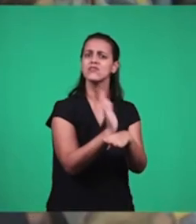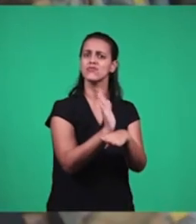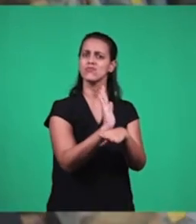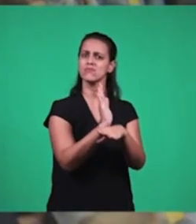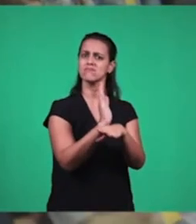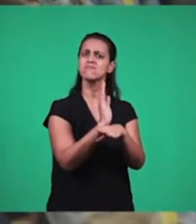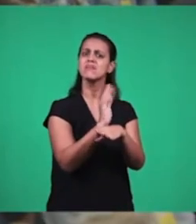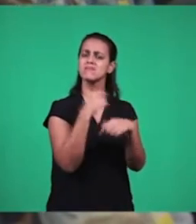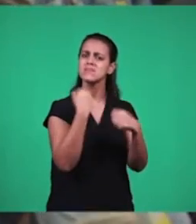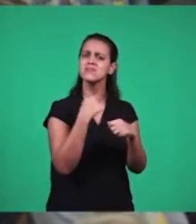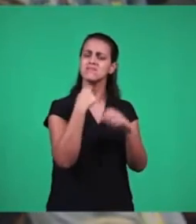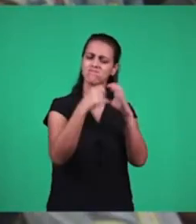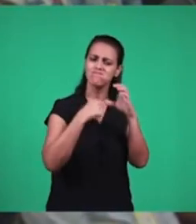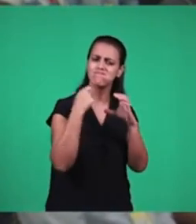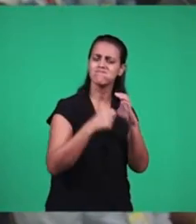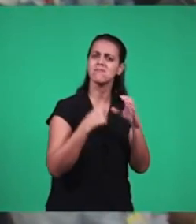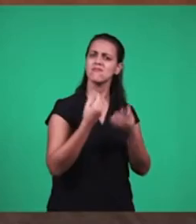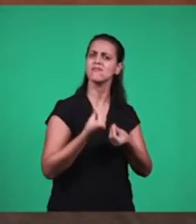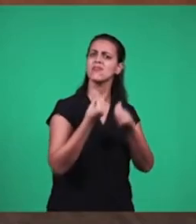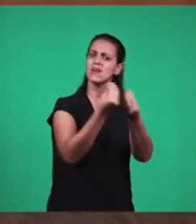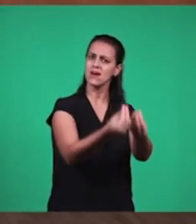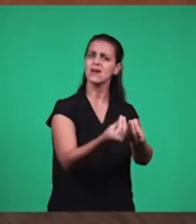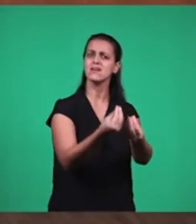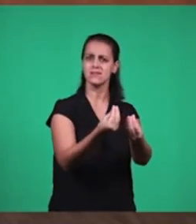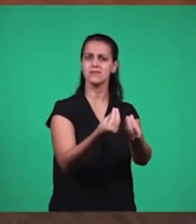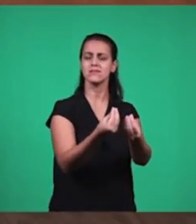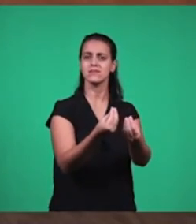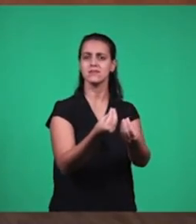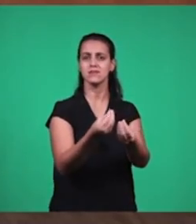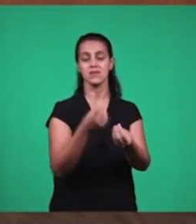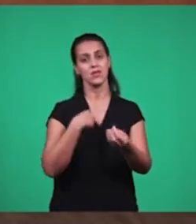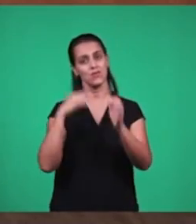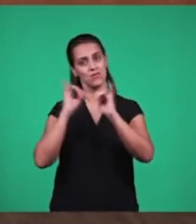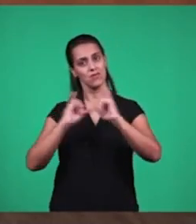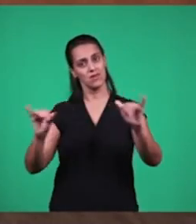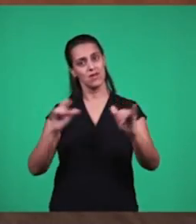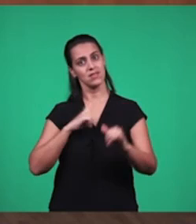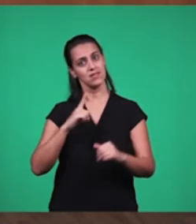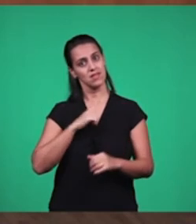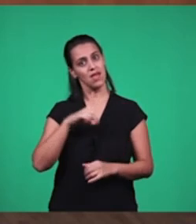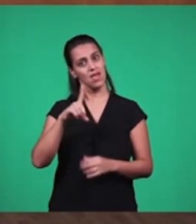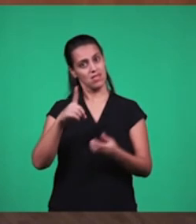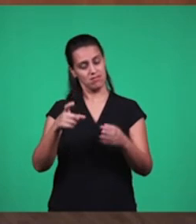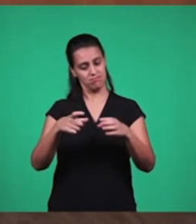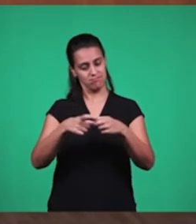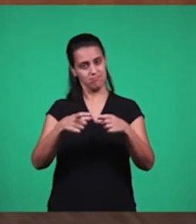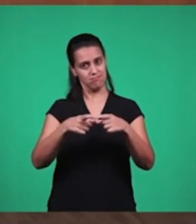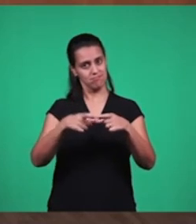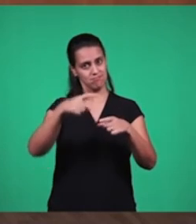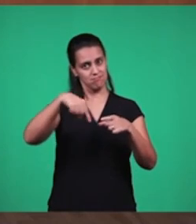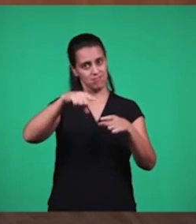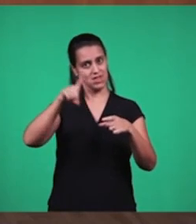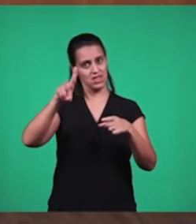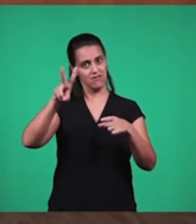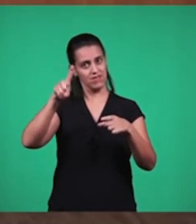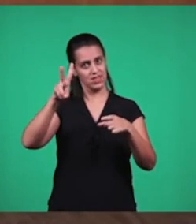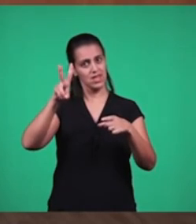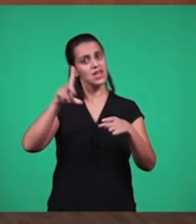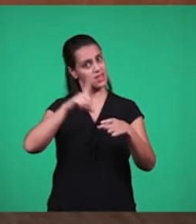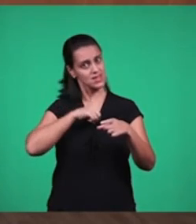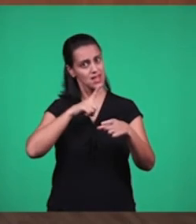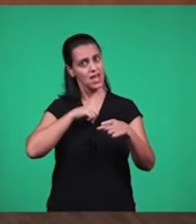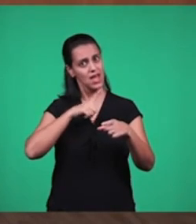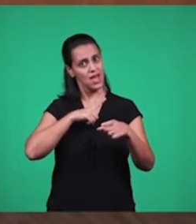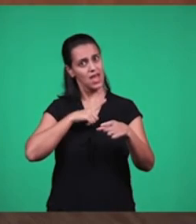para que puedan tener en sus casas y puedan presentar a alguien. Quiero informarles que el DVD del evento